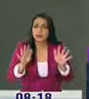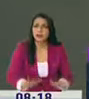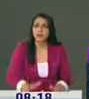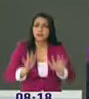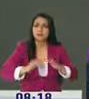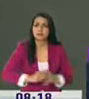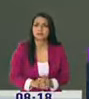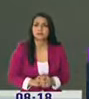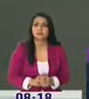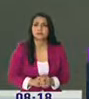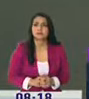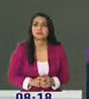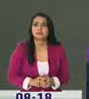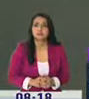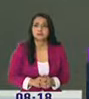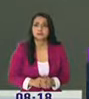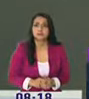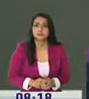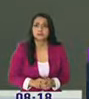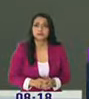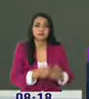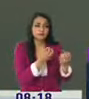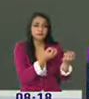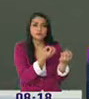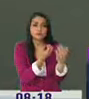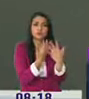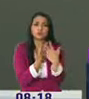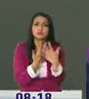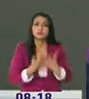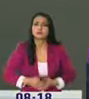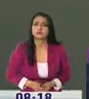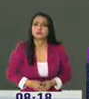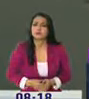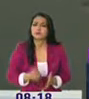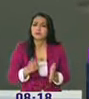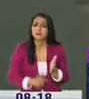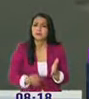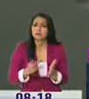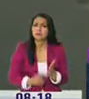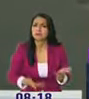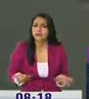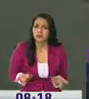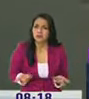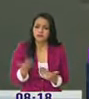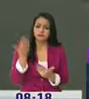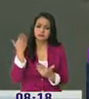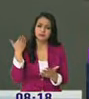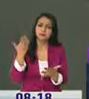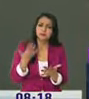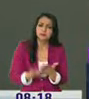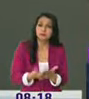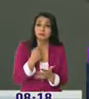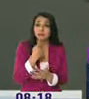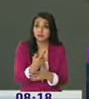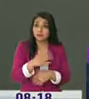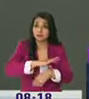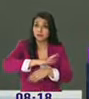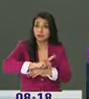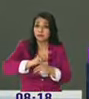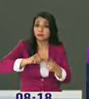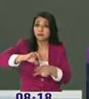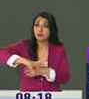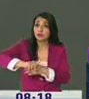Precisamente yo me encuentro con ellos para que nos comenten sobre qué es lo que está pasando, qué ha pasado últimamente, se registran varios robos,